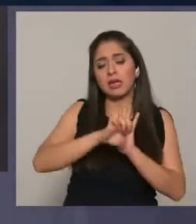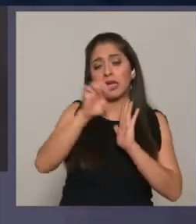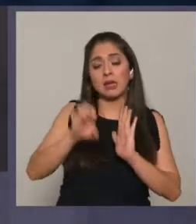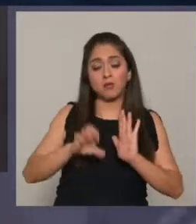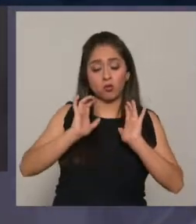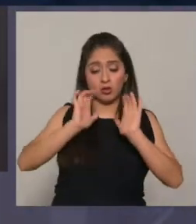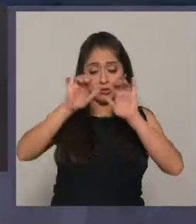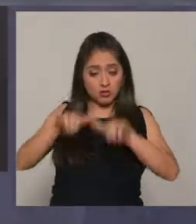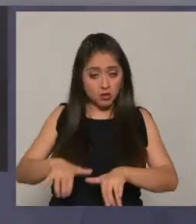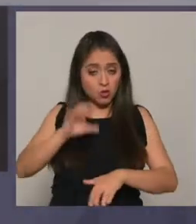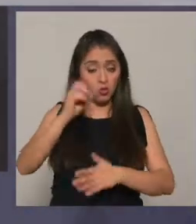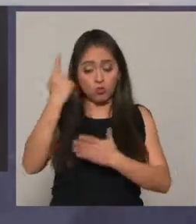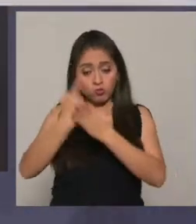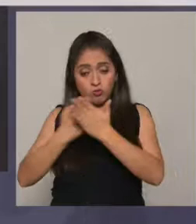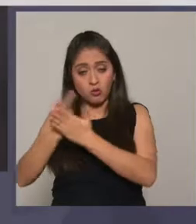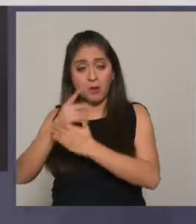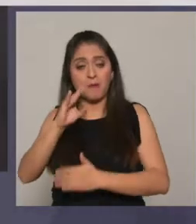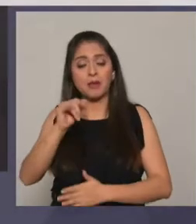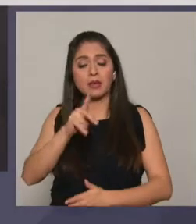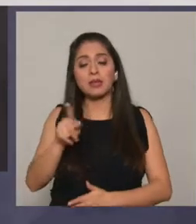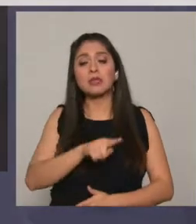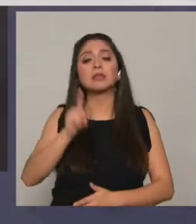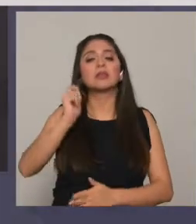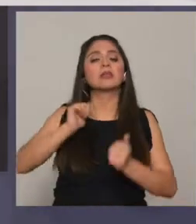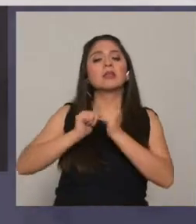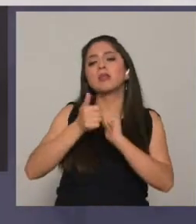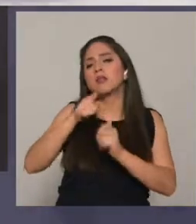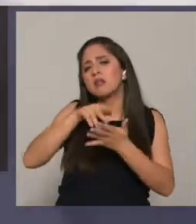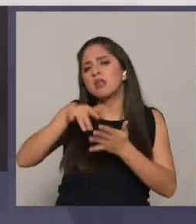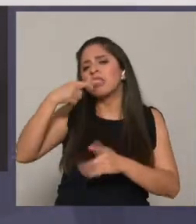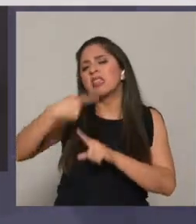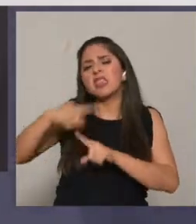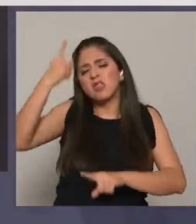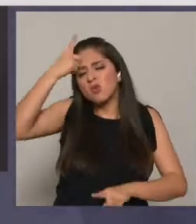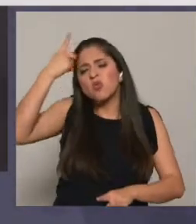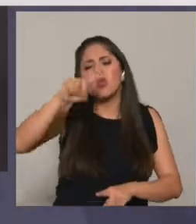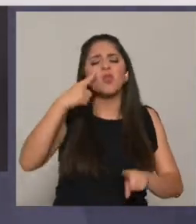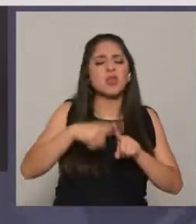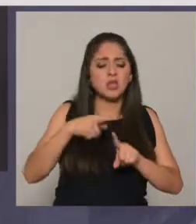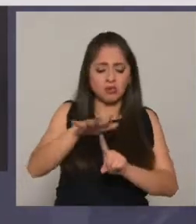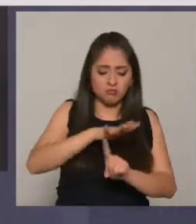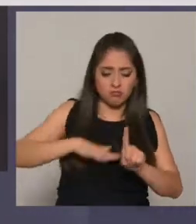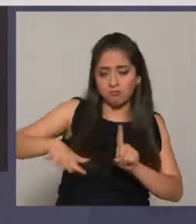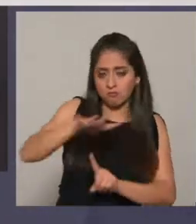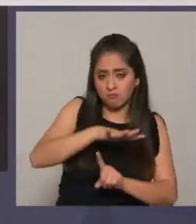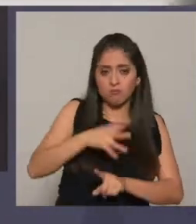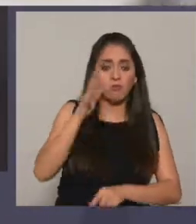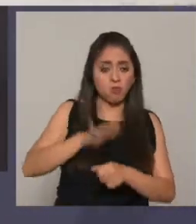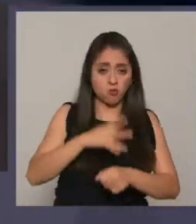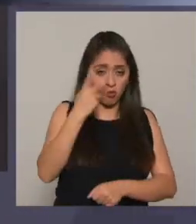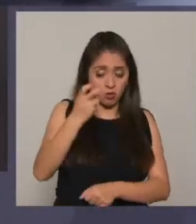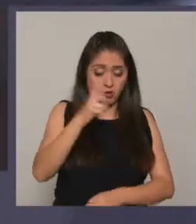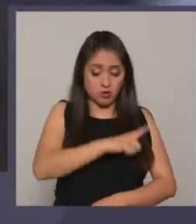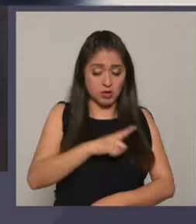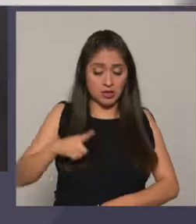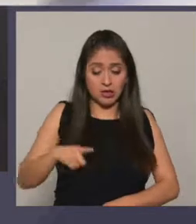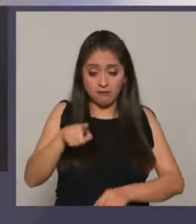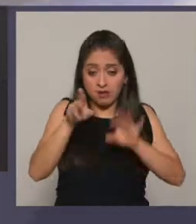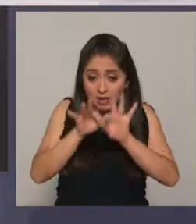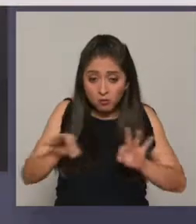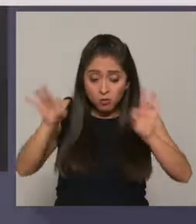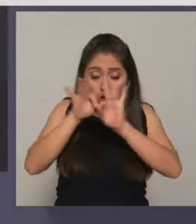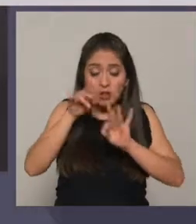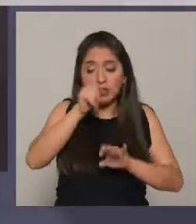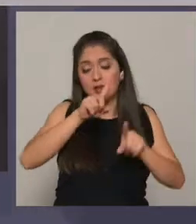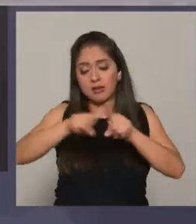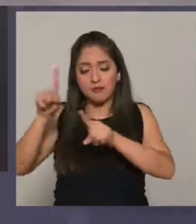documento matriz que obra en los protocolos de los notarios nos da certeza quién es el propietario, quiénes son los socios. Por eso es importante mantener al día estos